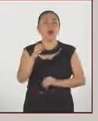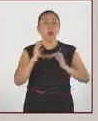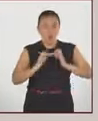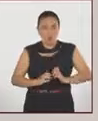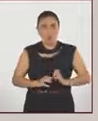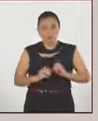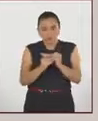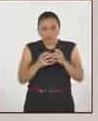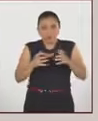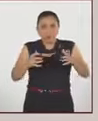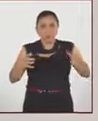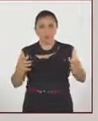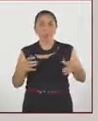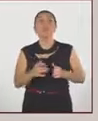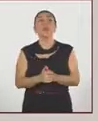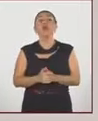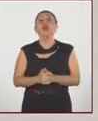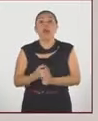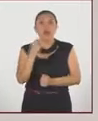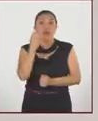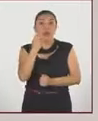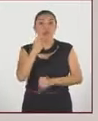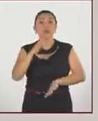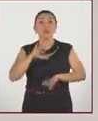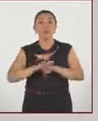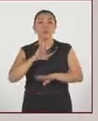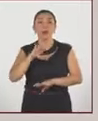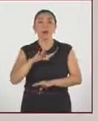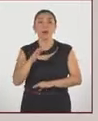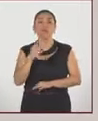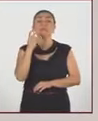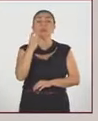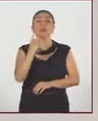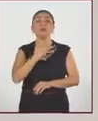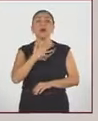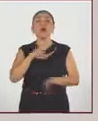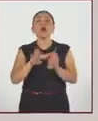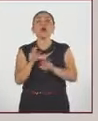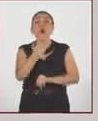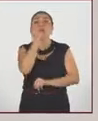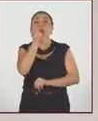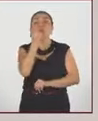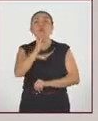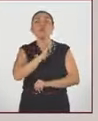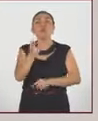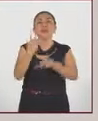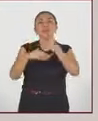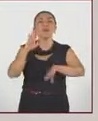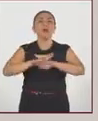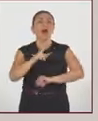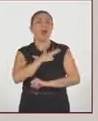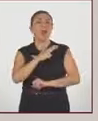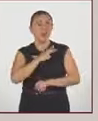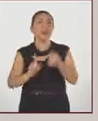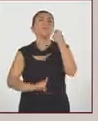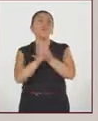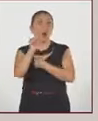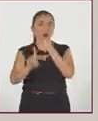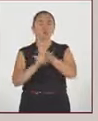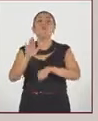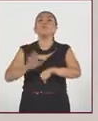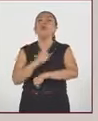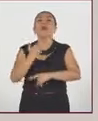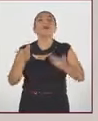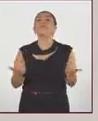lo tanto, tienden a tener vulnerabilidad los alumnos a presentar lesiones. Ajá, ¿por qué?